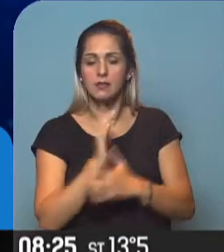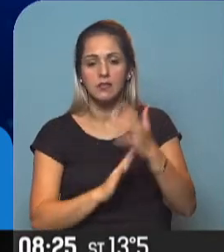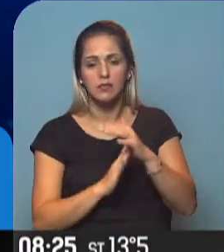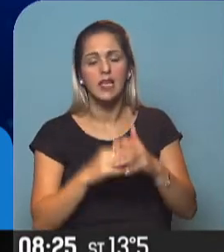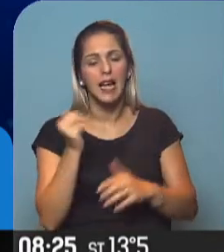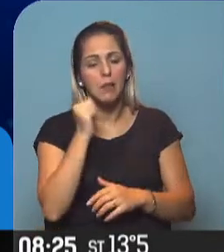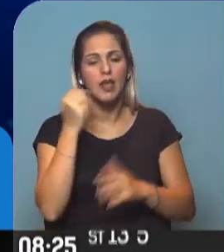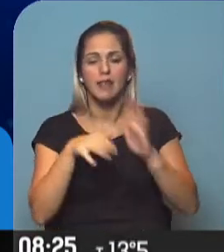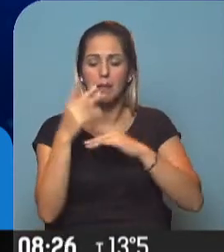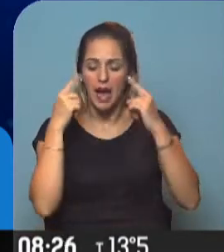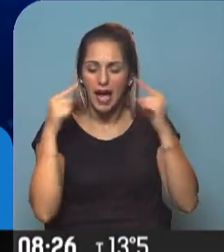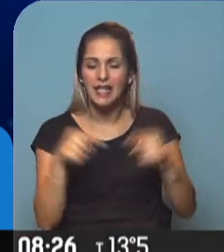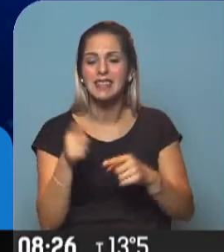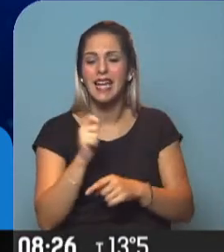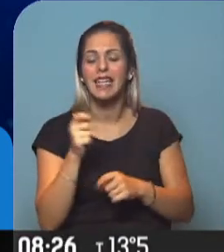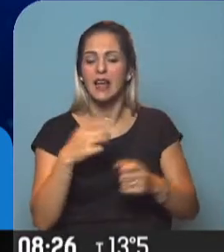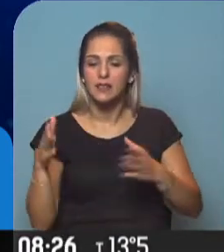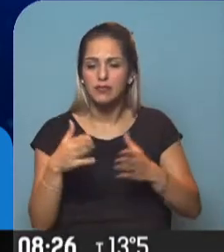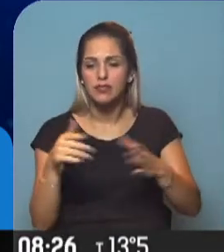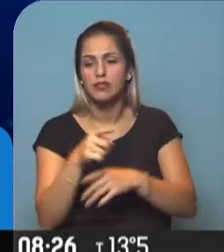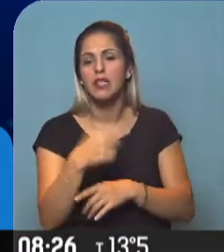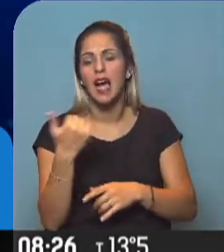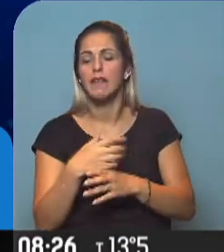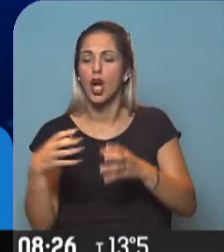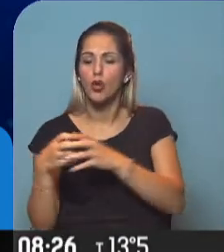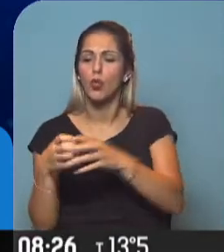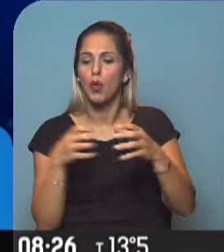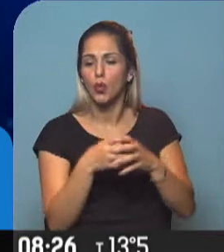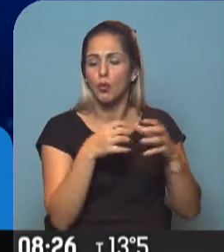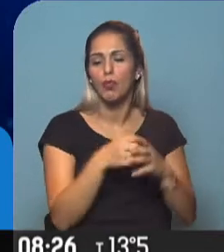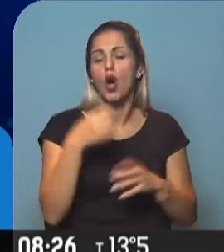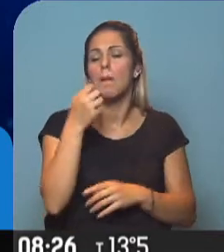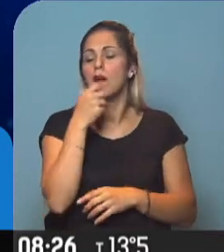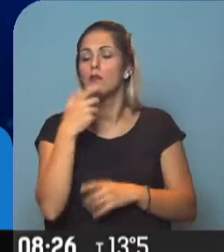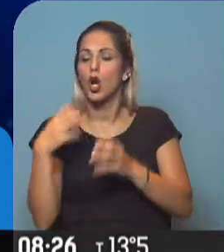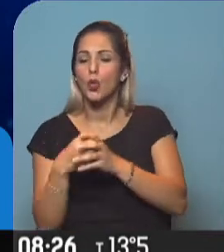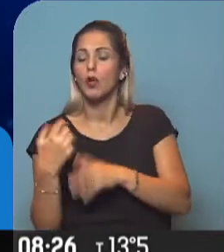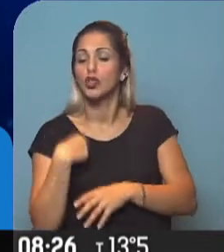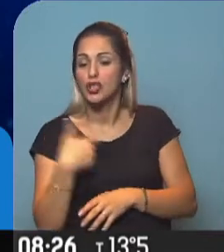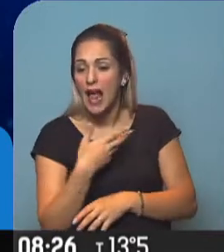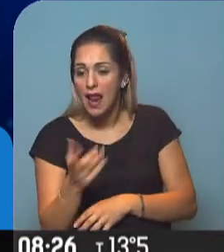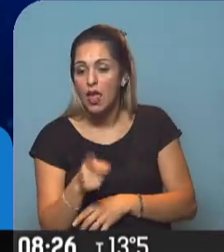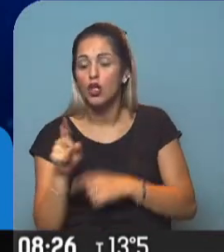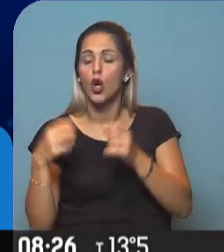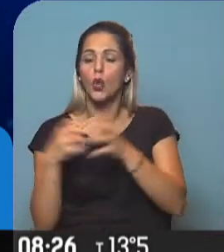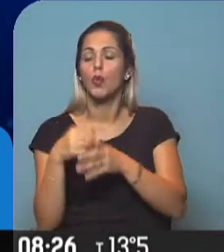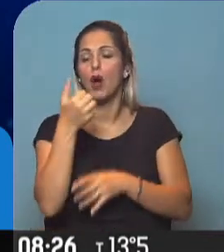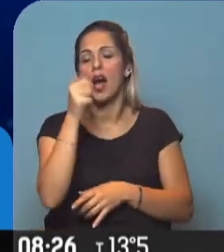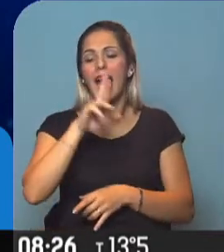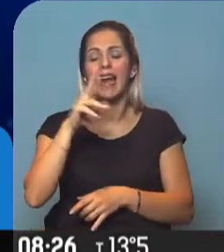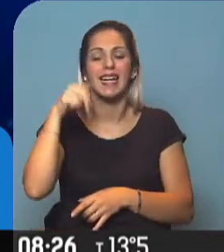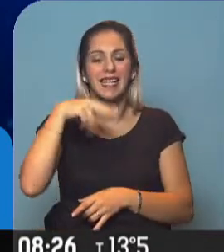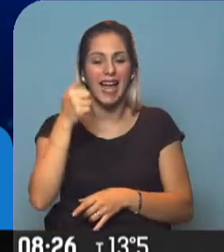importante focalizar las principales corrientes porque había corriente anarquista corriente socialista después apareció la corriente